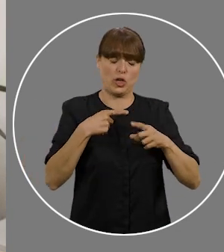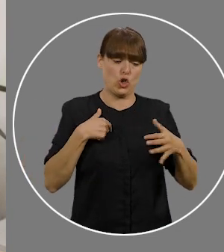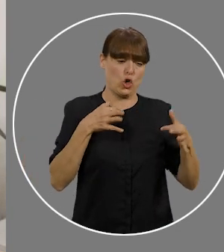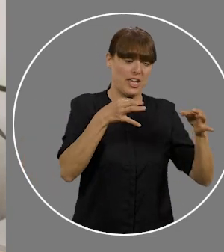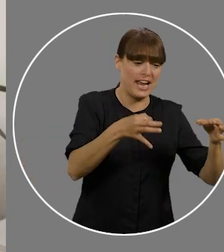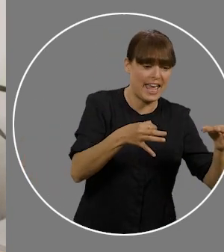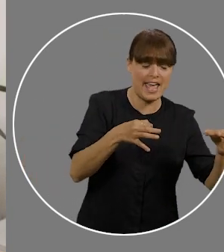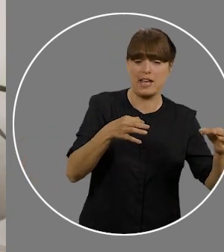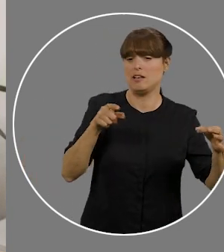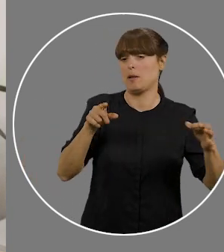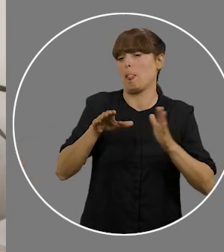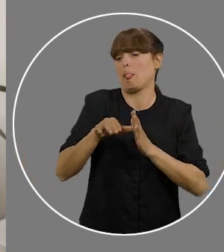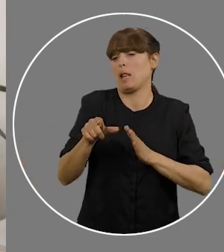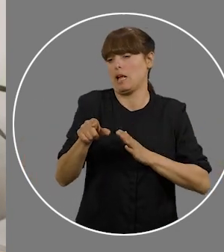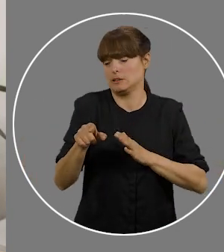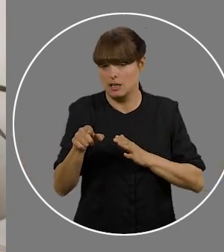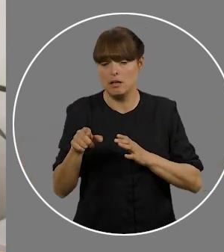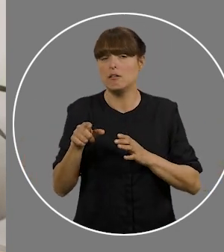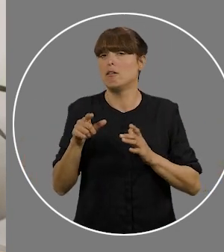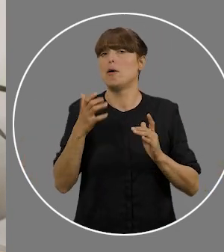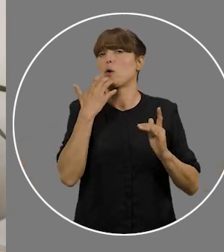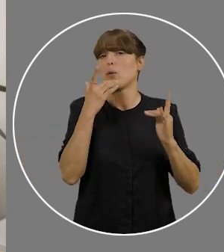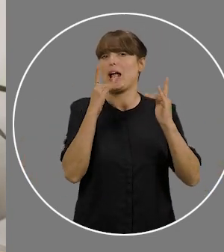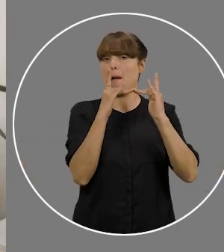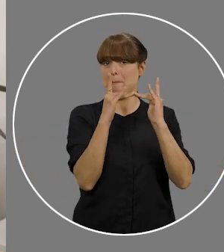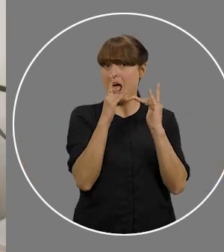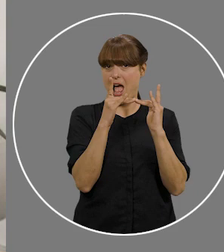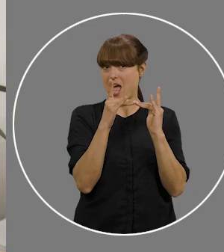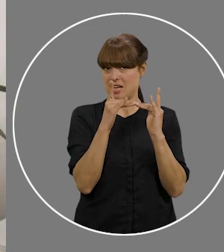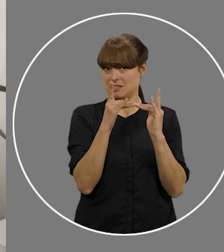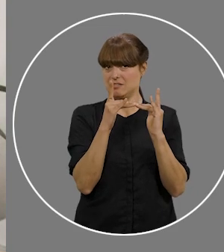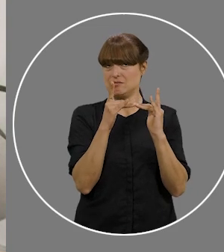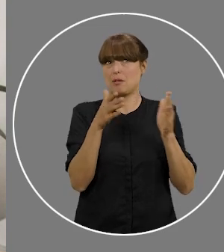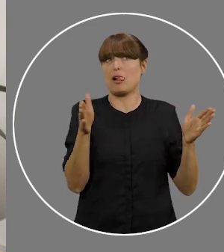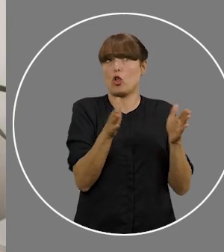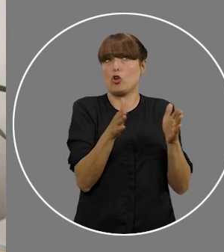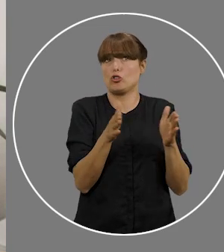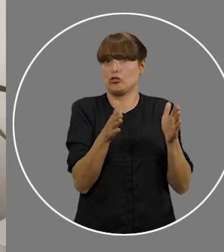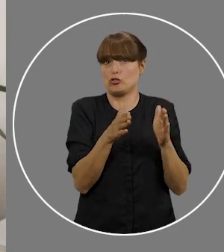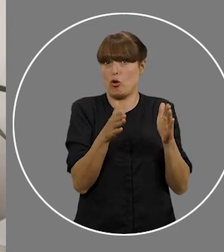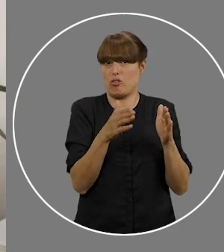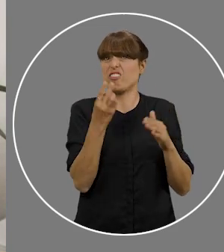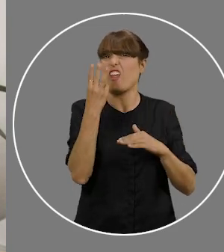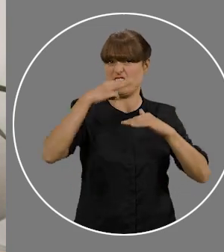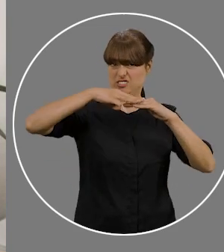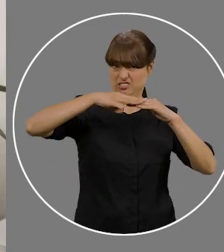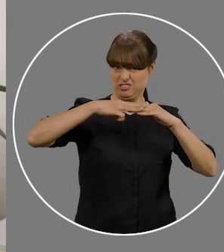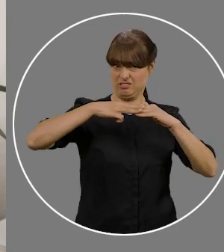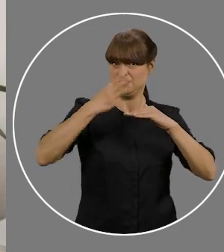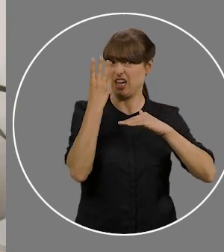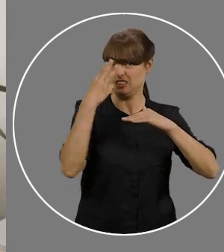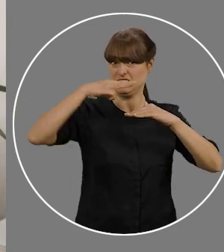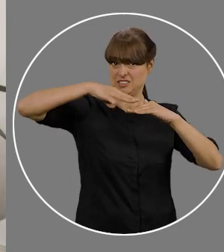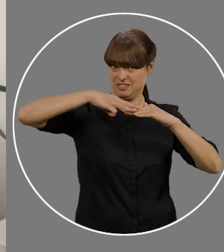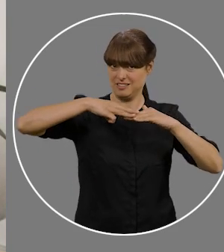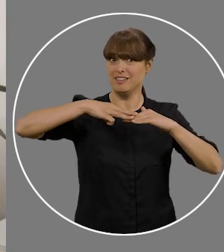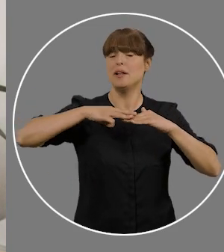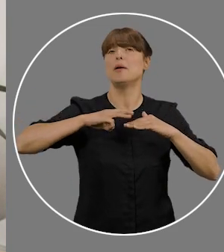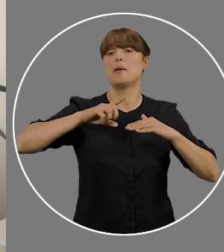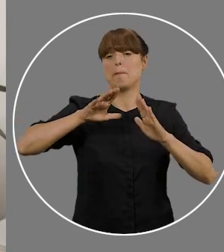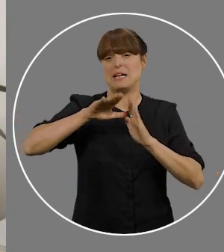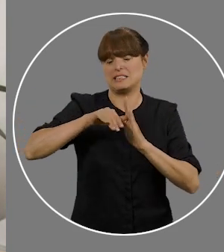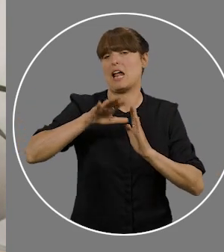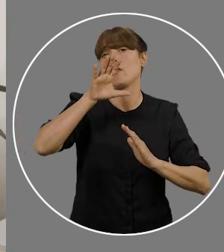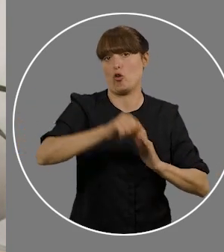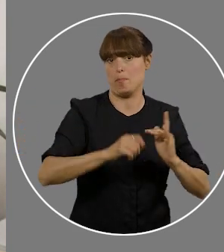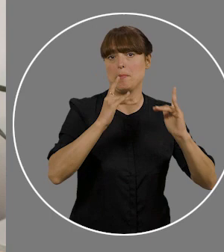no era cosa... Porque ya les digo, en una cama que no era de matrimonio, dormíamos un tiempo, no mucho, pero dormíamos tres personas. Que